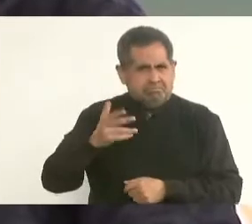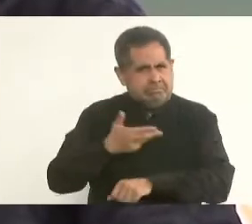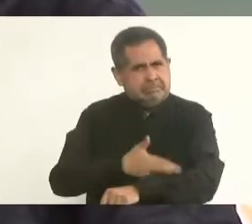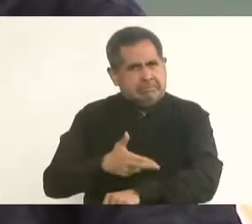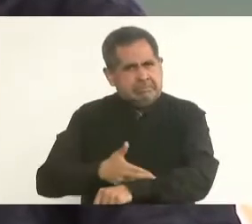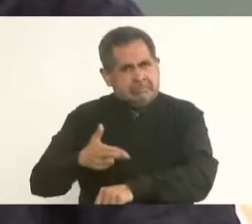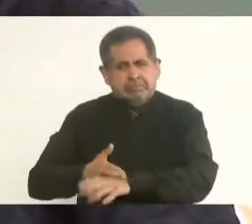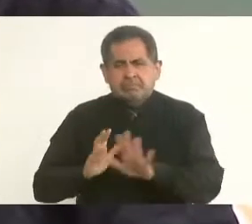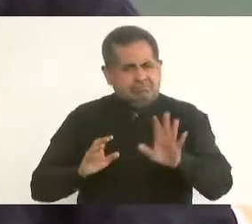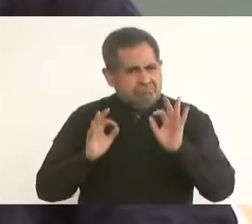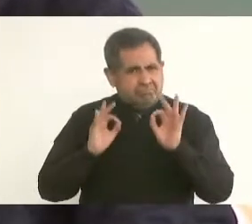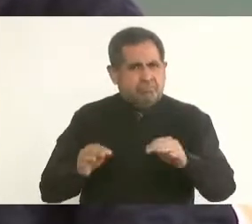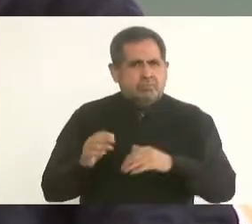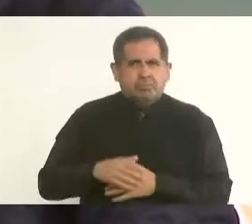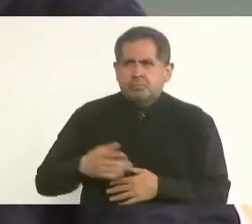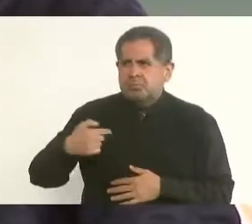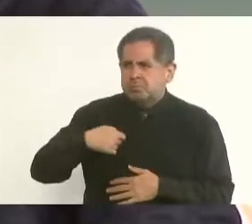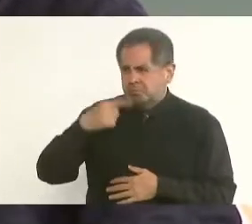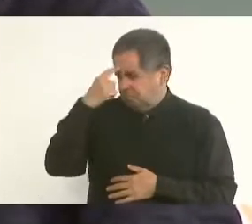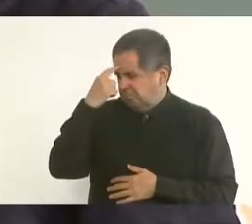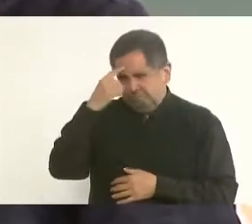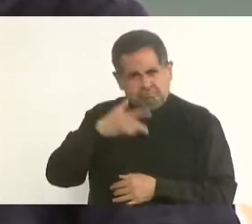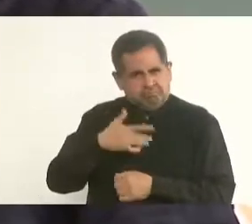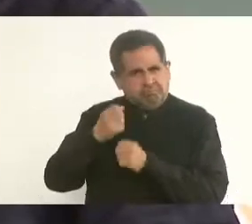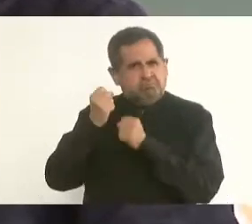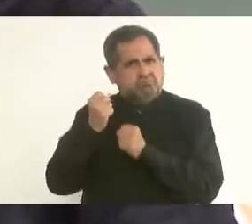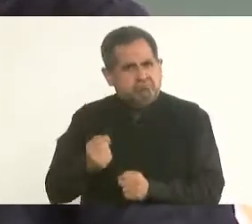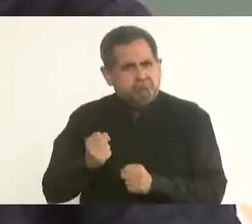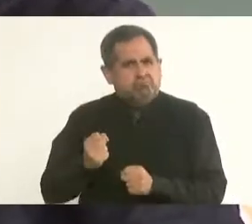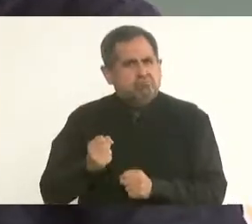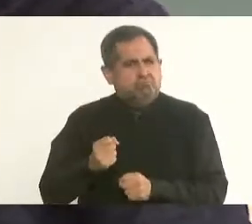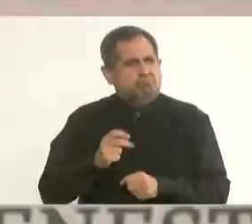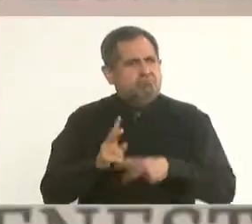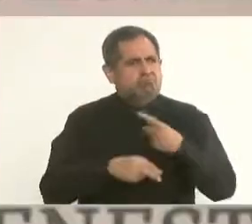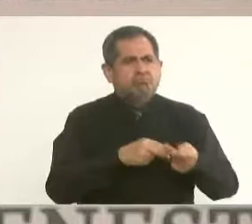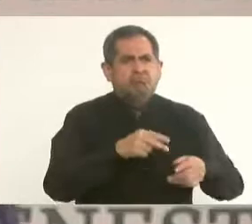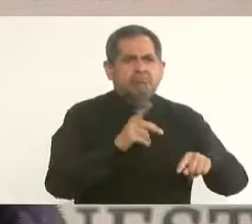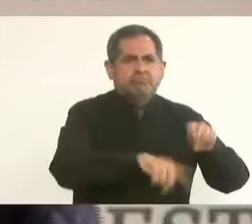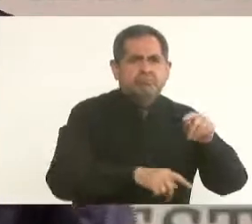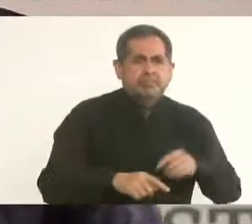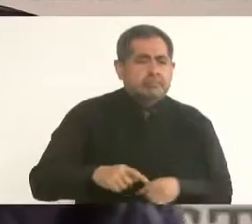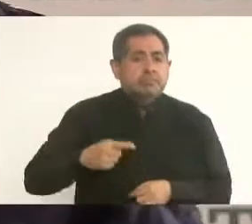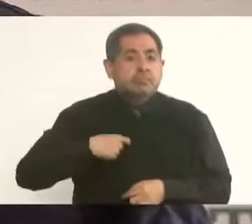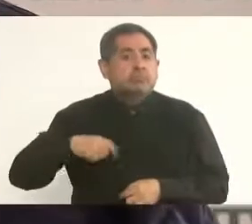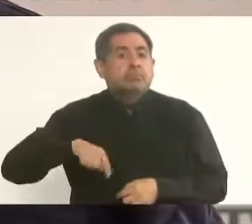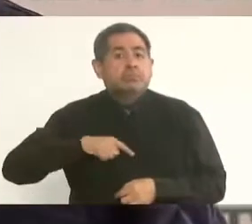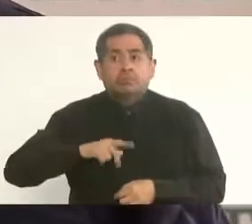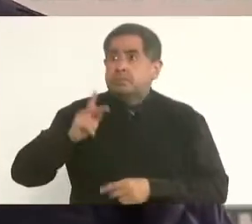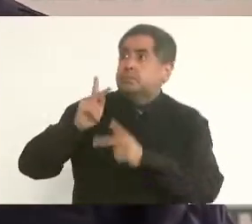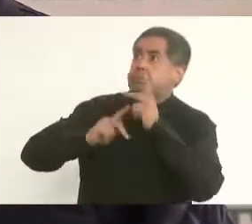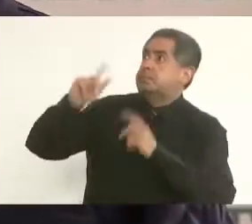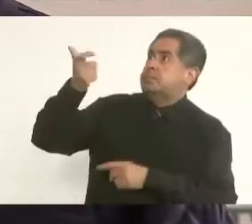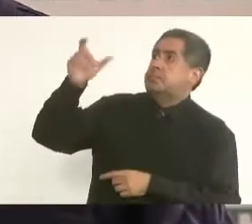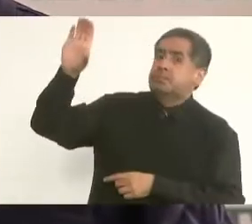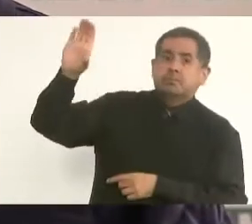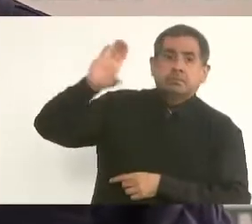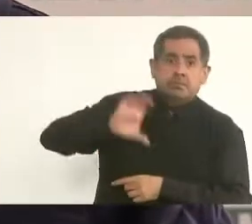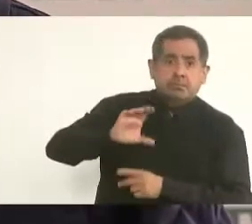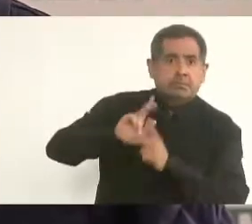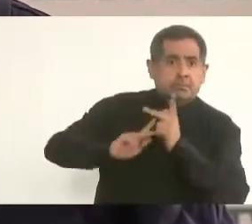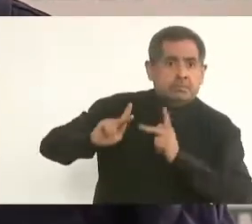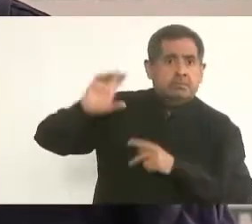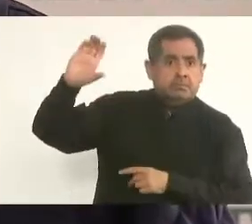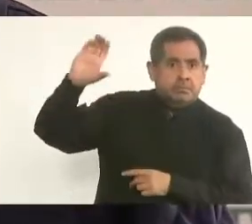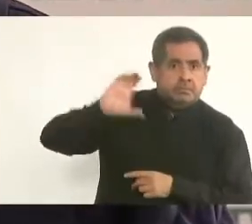No tengo la menor duda, y por eso, sin endeudar al país,